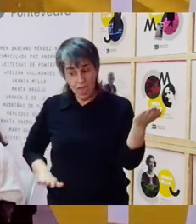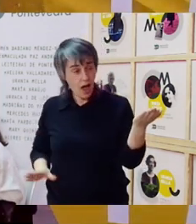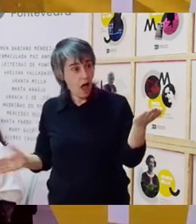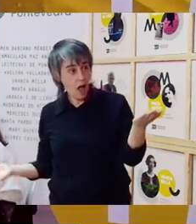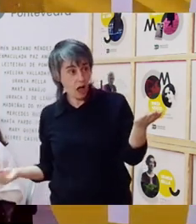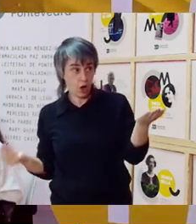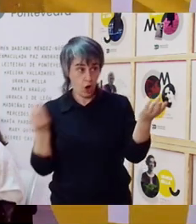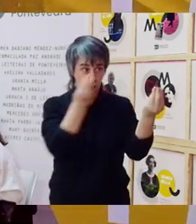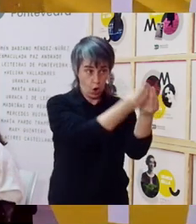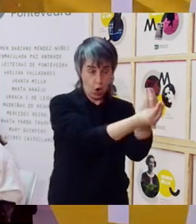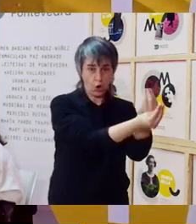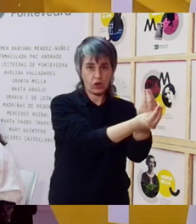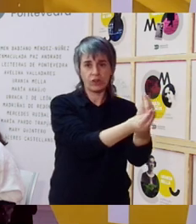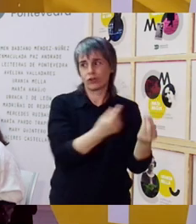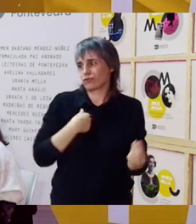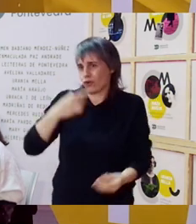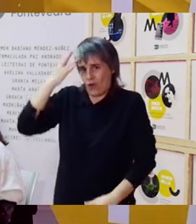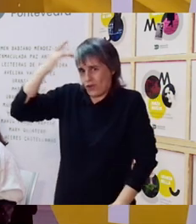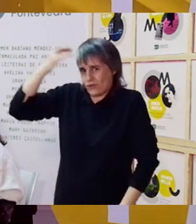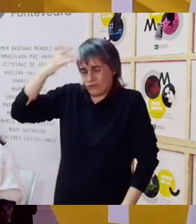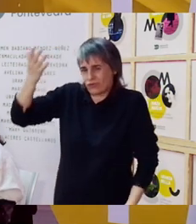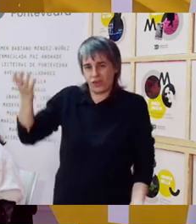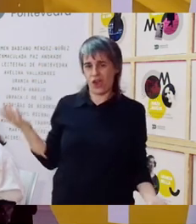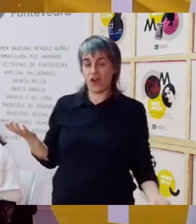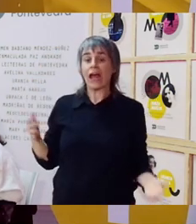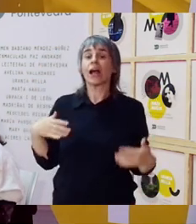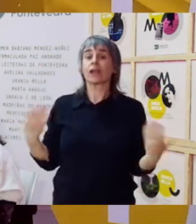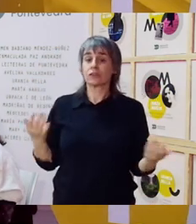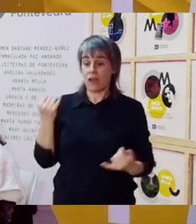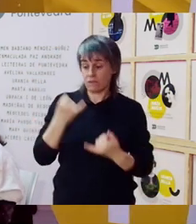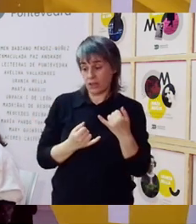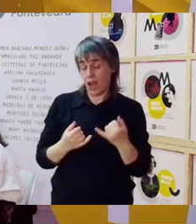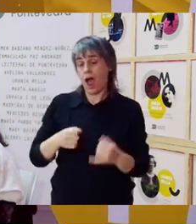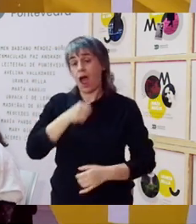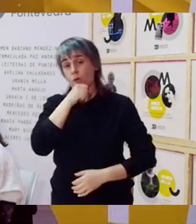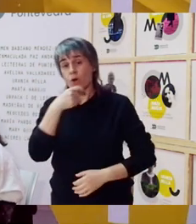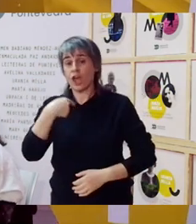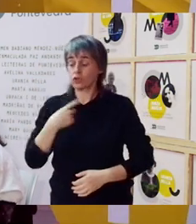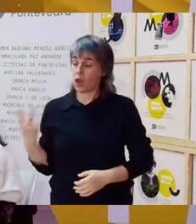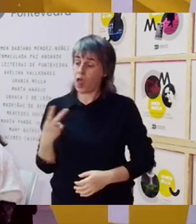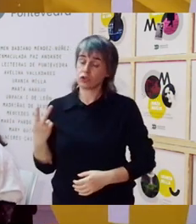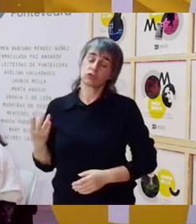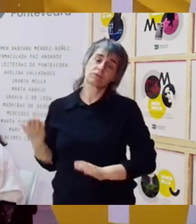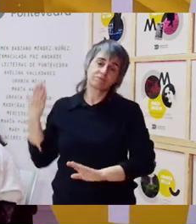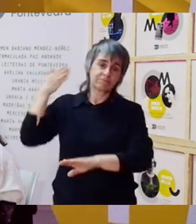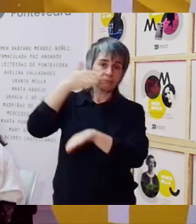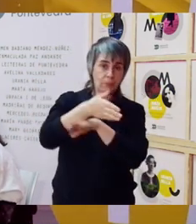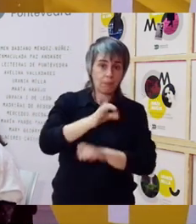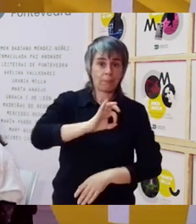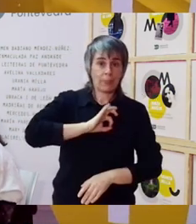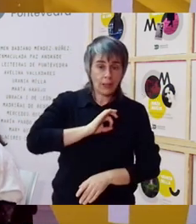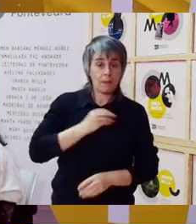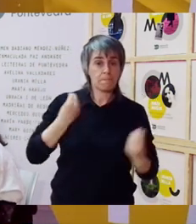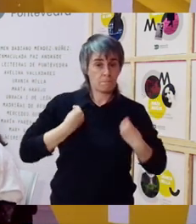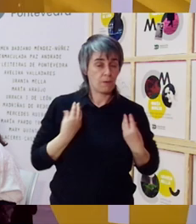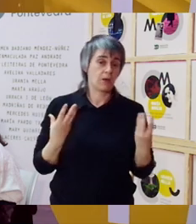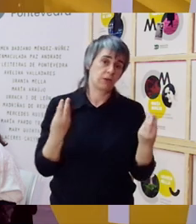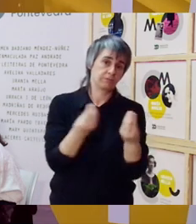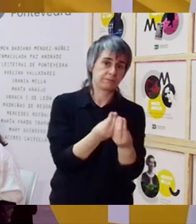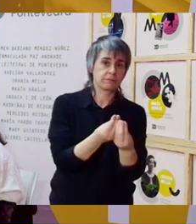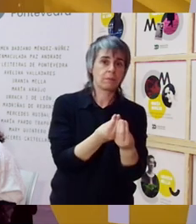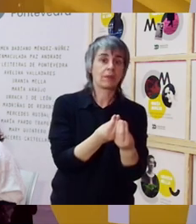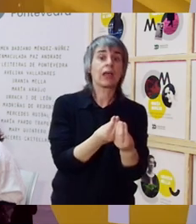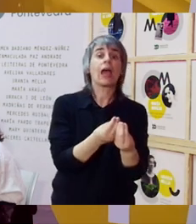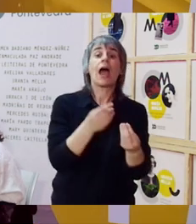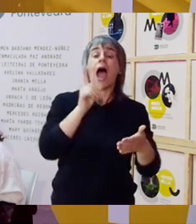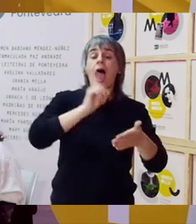unha ilusión tremenda. Así que alá nos fomos as dúas para Pontevedra e ela alquilou a parte de arriba